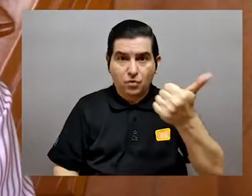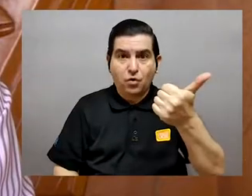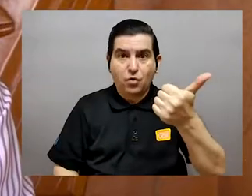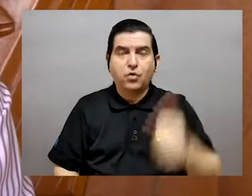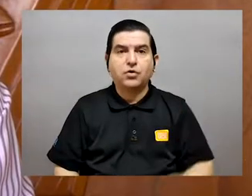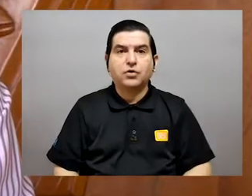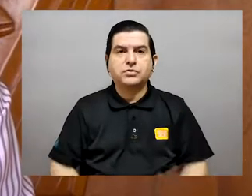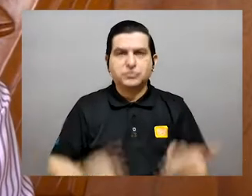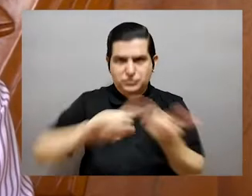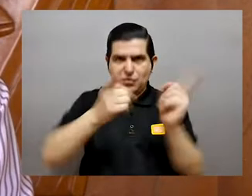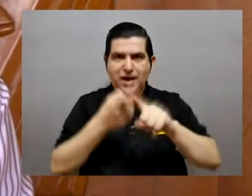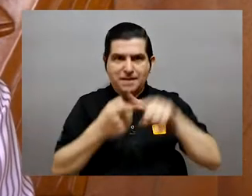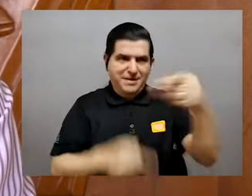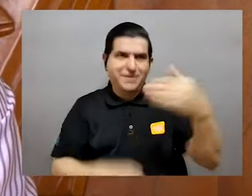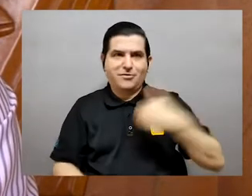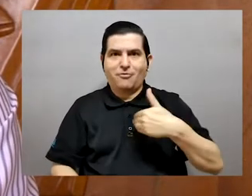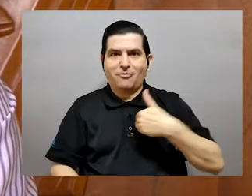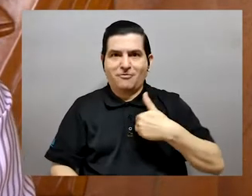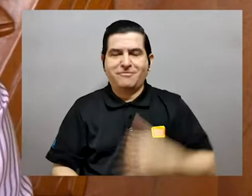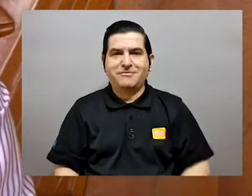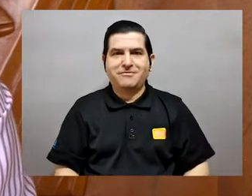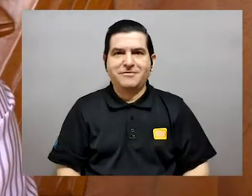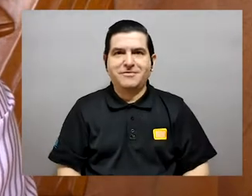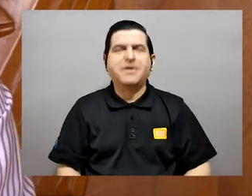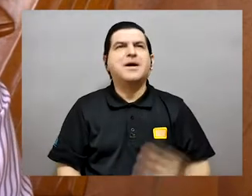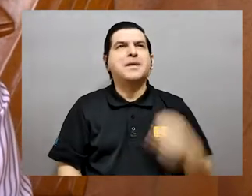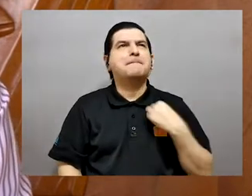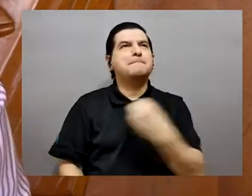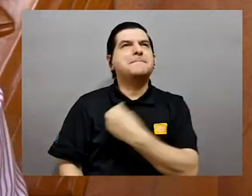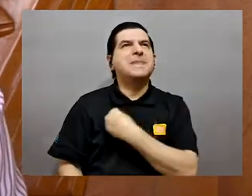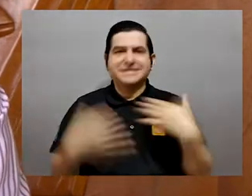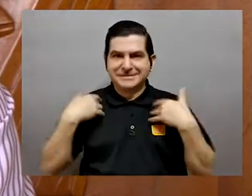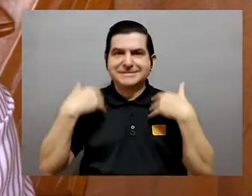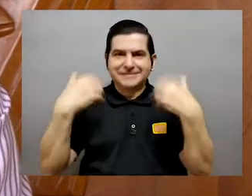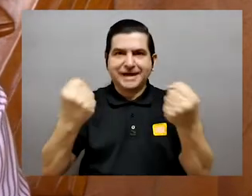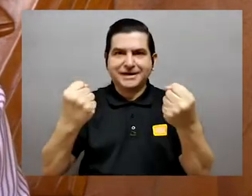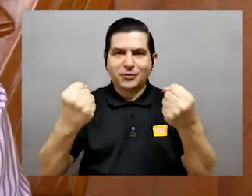en esa época, ya yo, digamos, en el año 78,